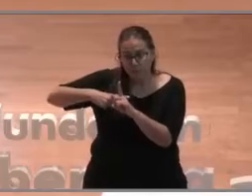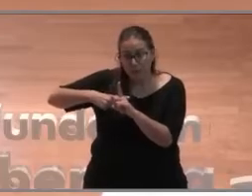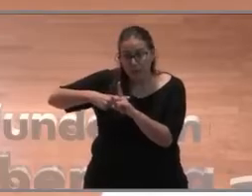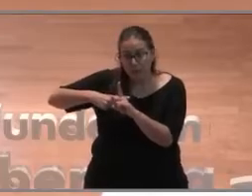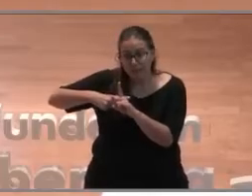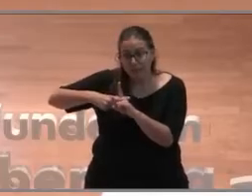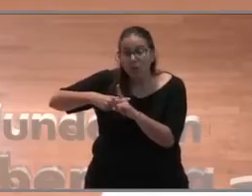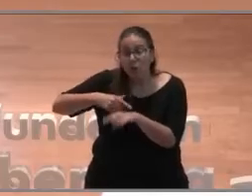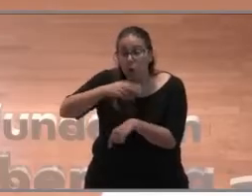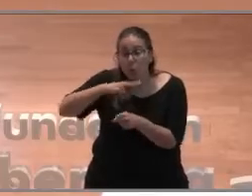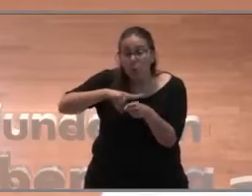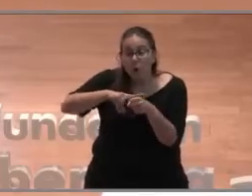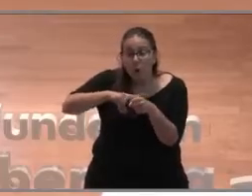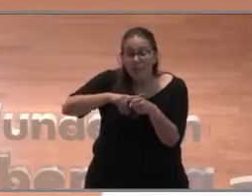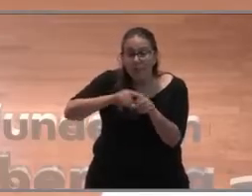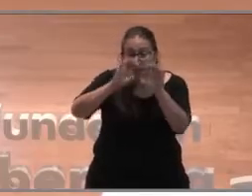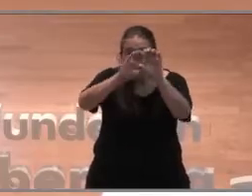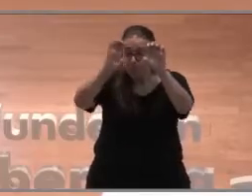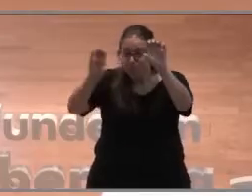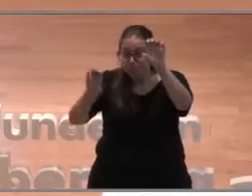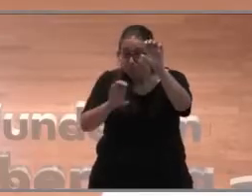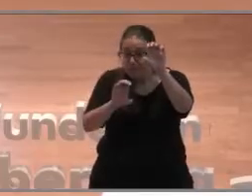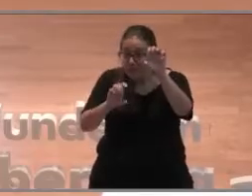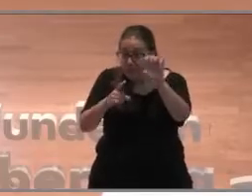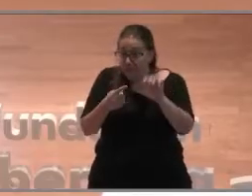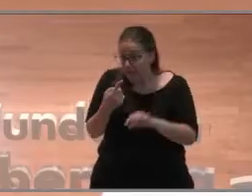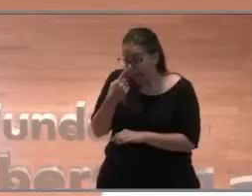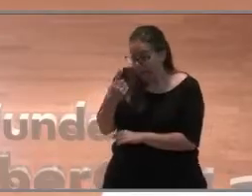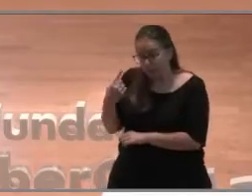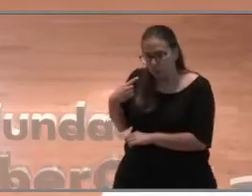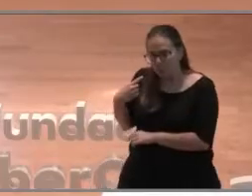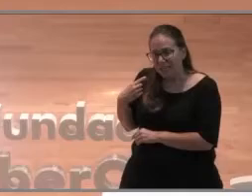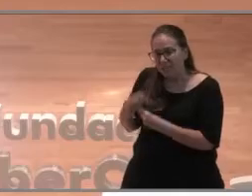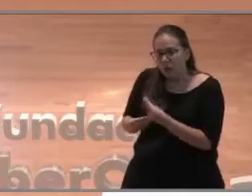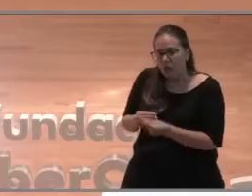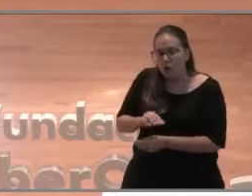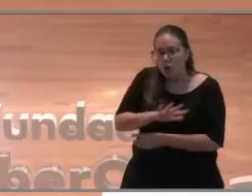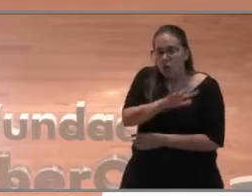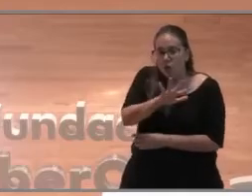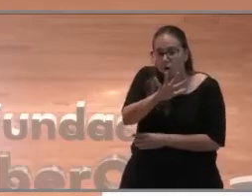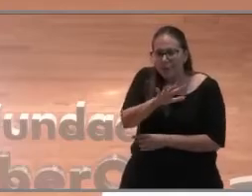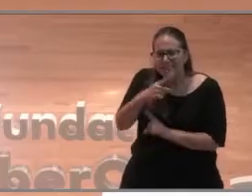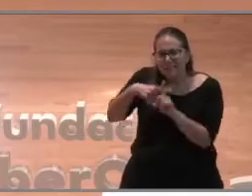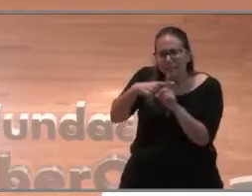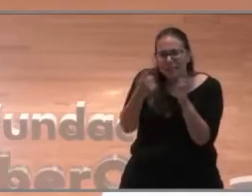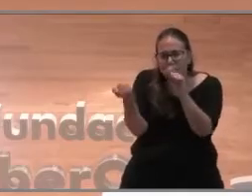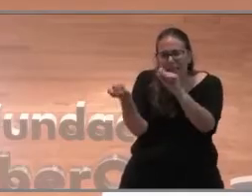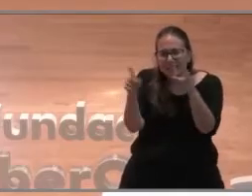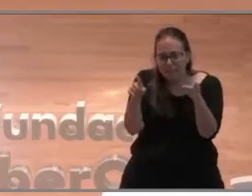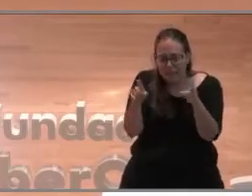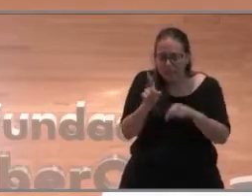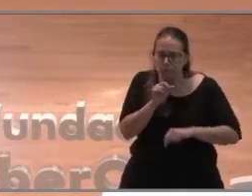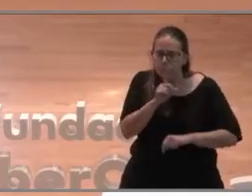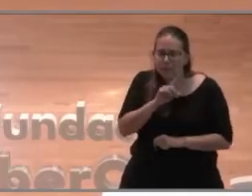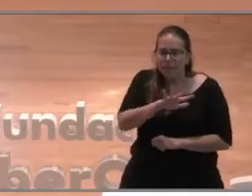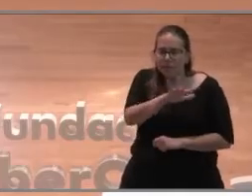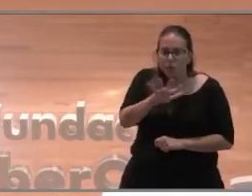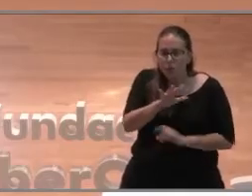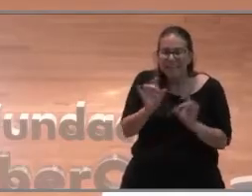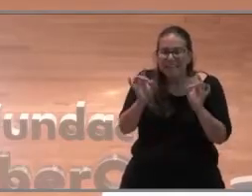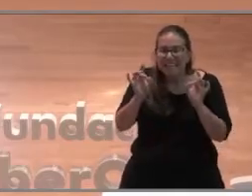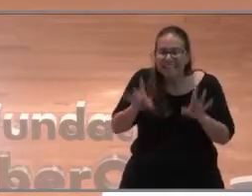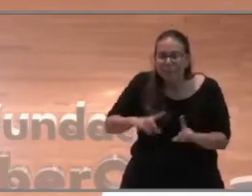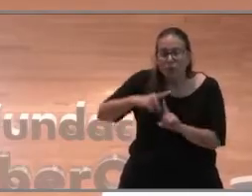provincias. Y hasta el año pasado las temperaturas se daban por zonas que tienen las mismas temperaturas, lo que se llaman zonas isotérmicas